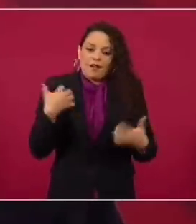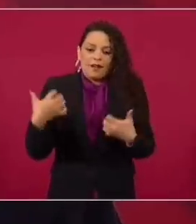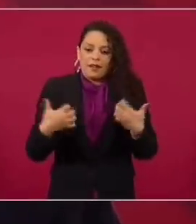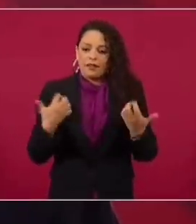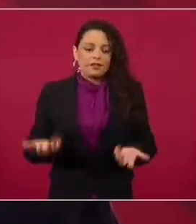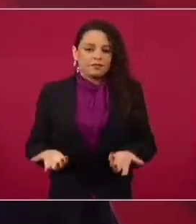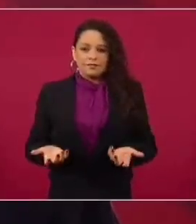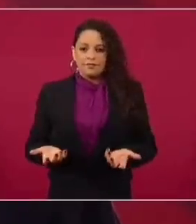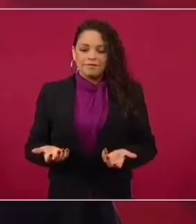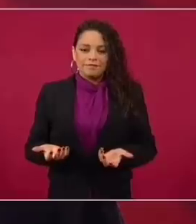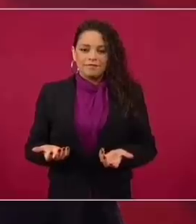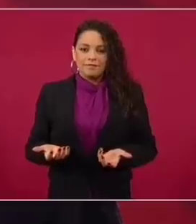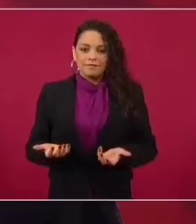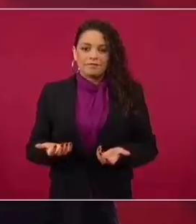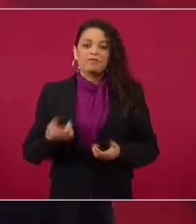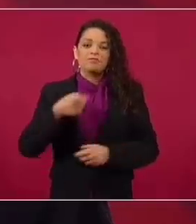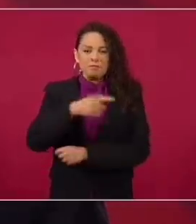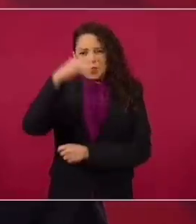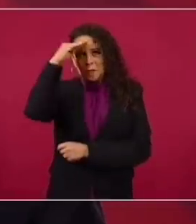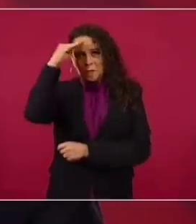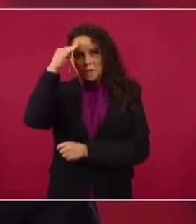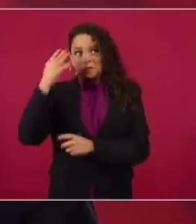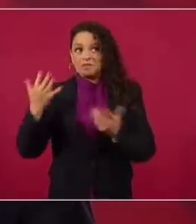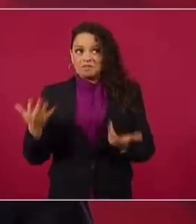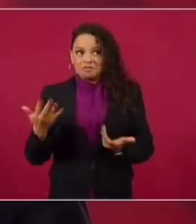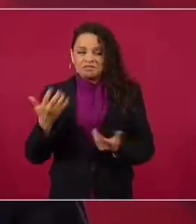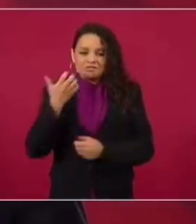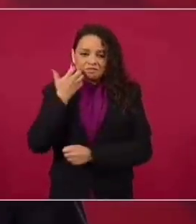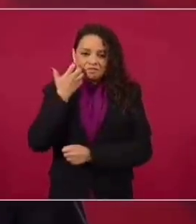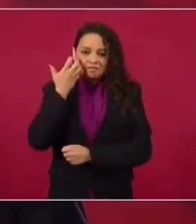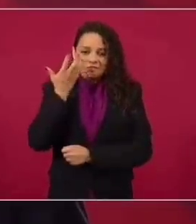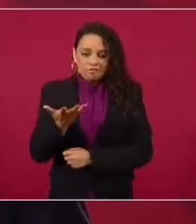y tratan